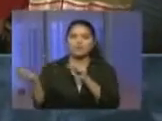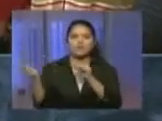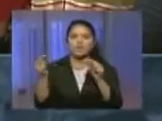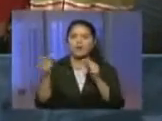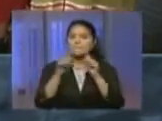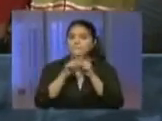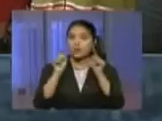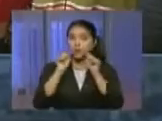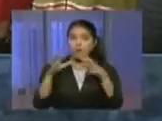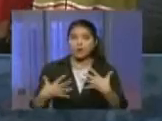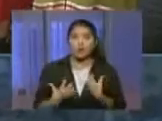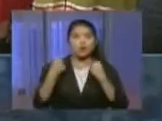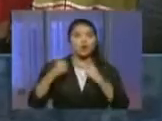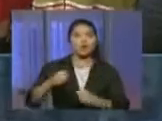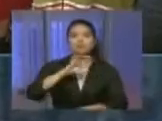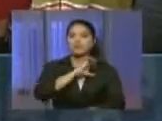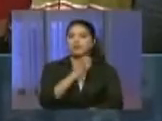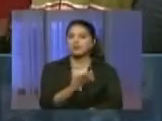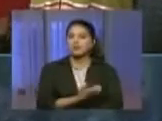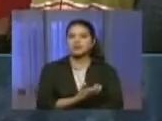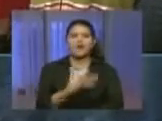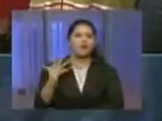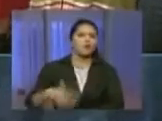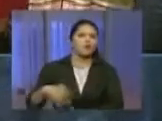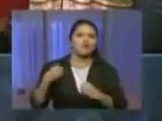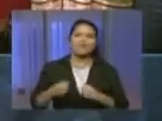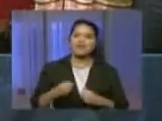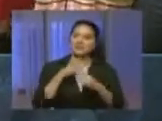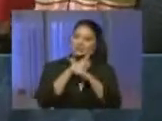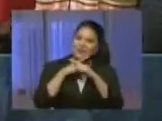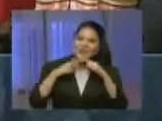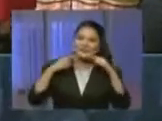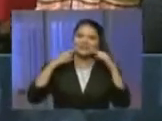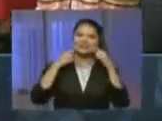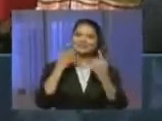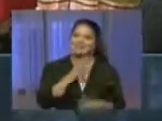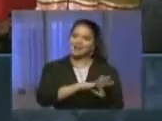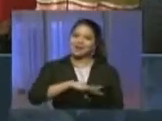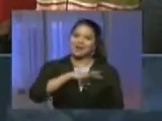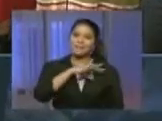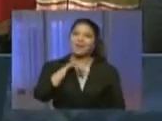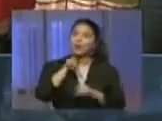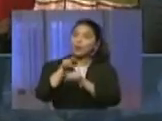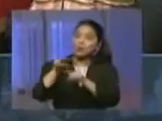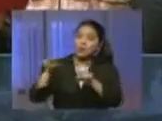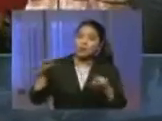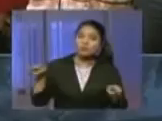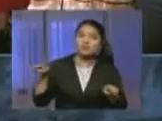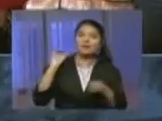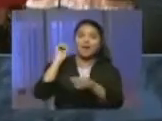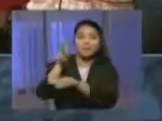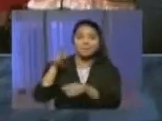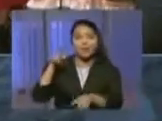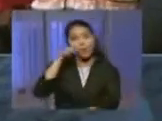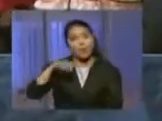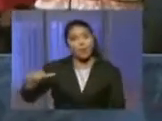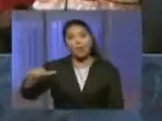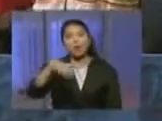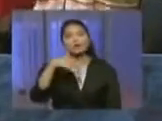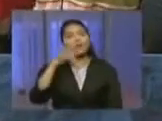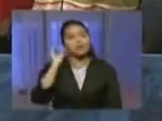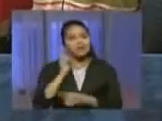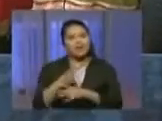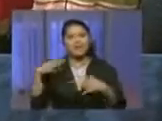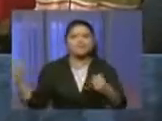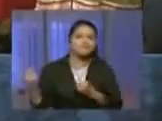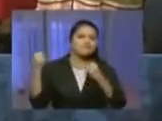energía qué fuerza La sonrisa el espíritu ustedes amazonas pueblo hermano se en la